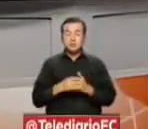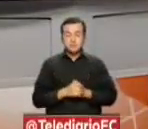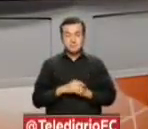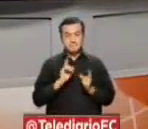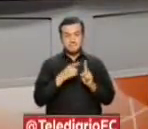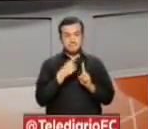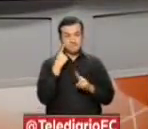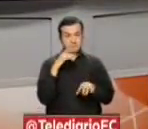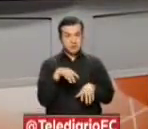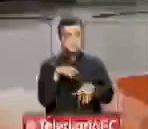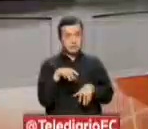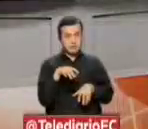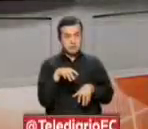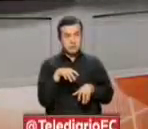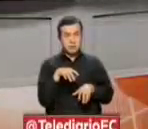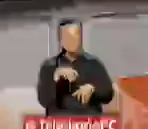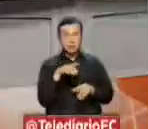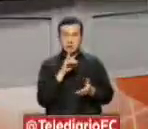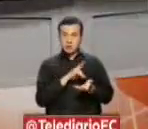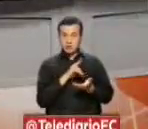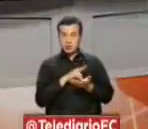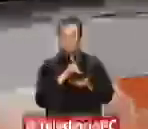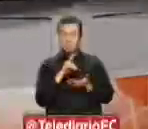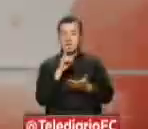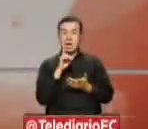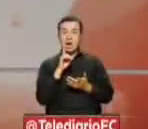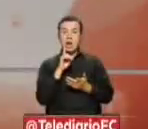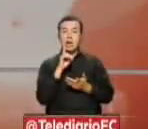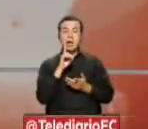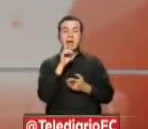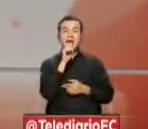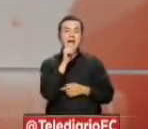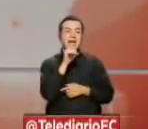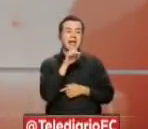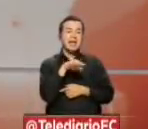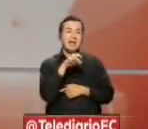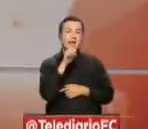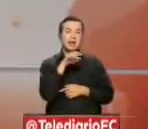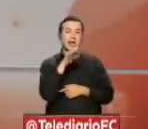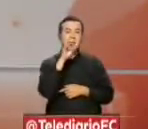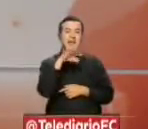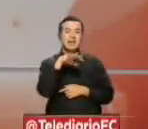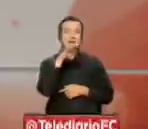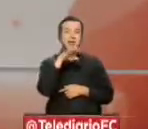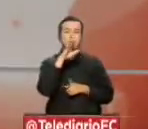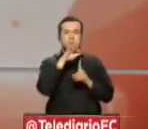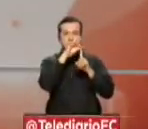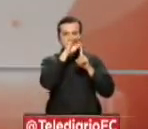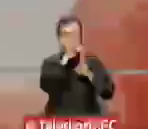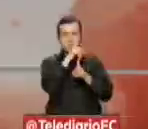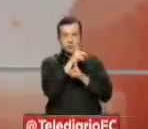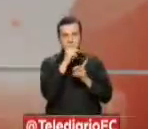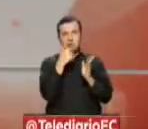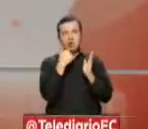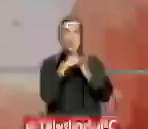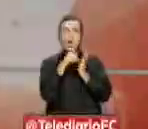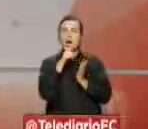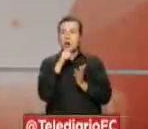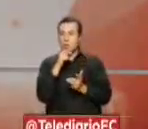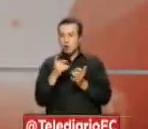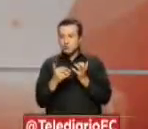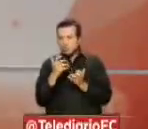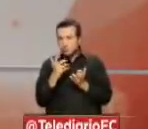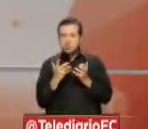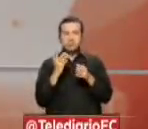que el veterinario te recomiende un líquido que sea especial para los oídos de los perritos. Por ejemplo, puede ser agüita hervida, tibia,